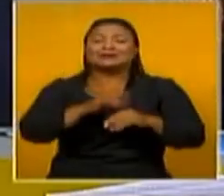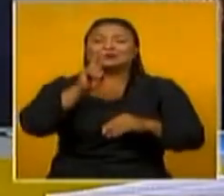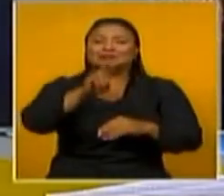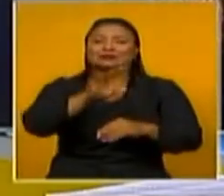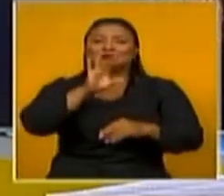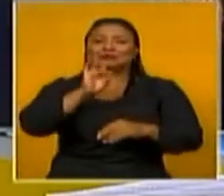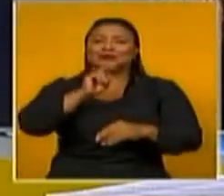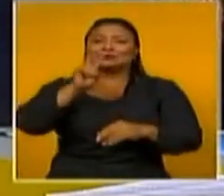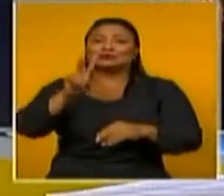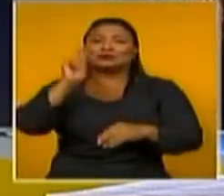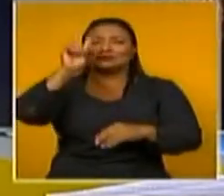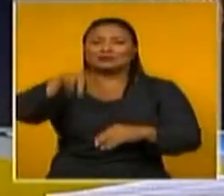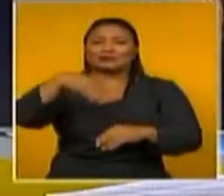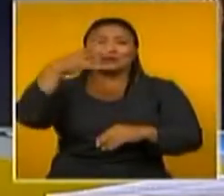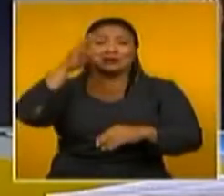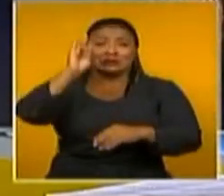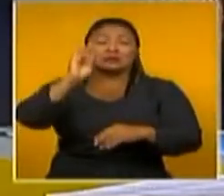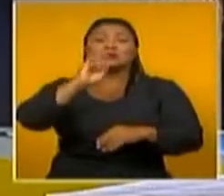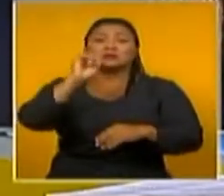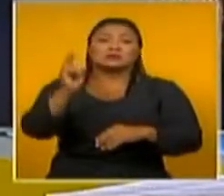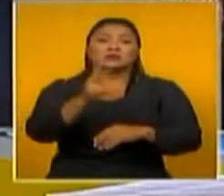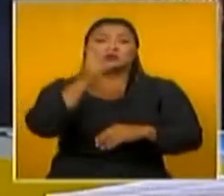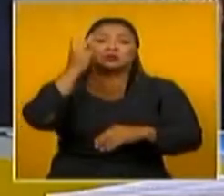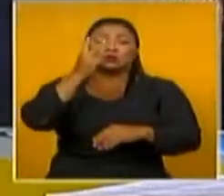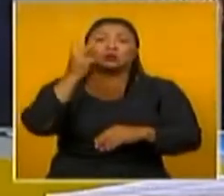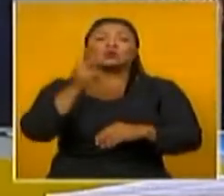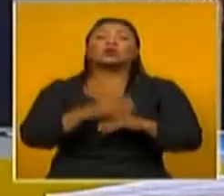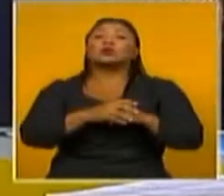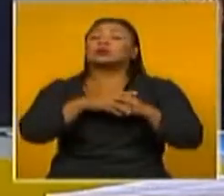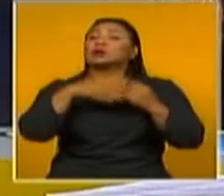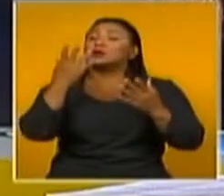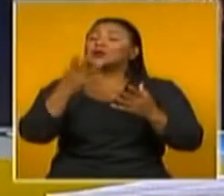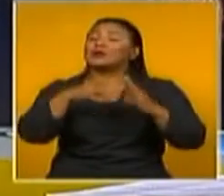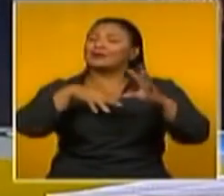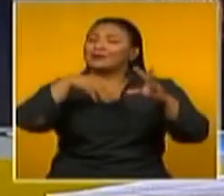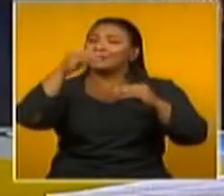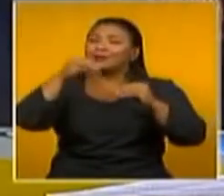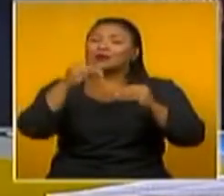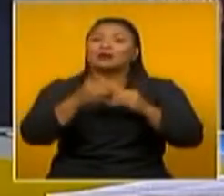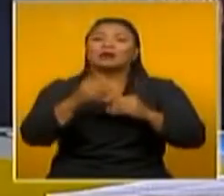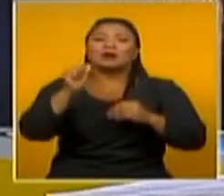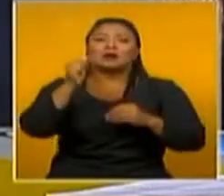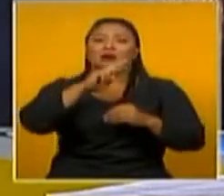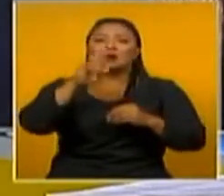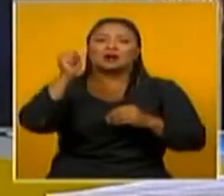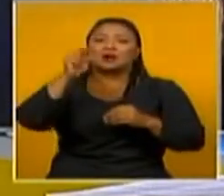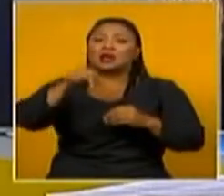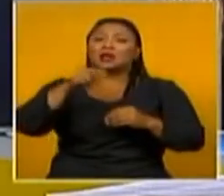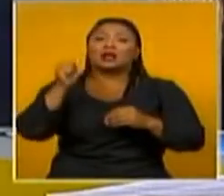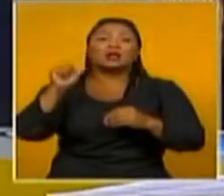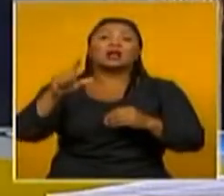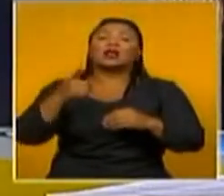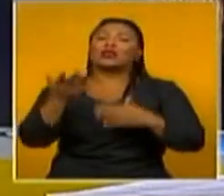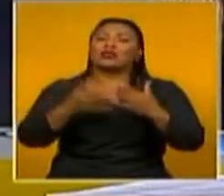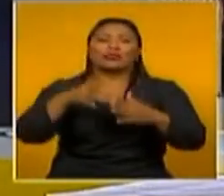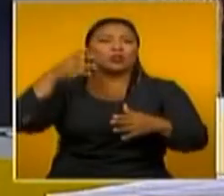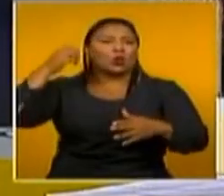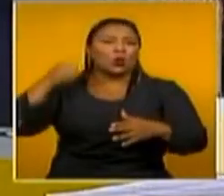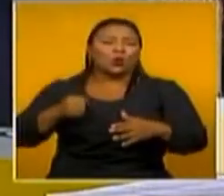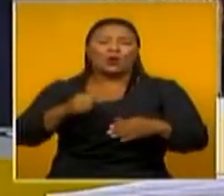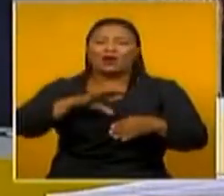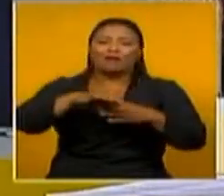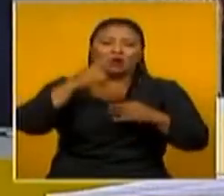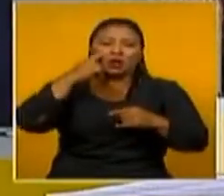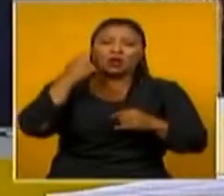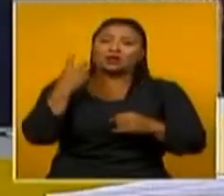del 2017, se realizó la segunda intervención en el mercado del Arenal, esto en el sector de la Feria Libre en la ciudad de Cuenca, donde se